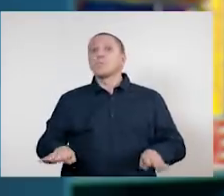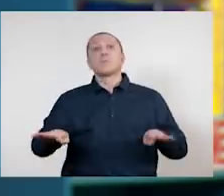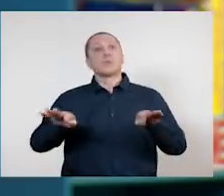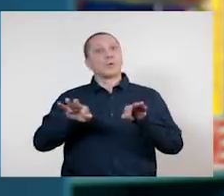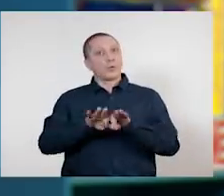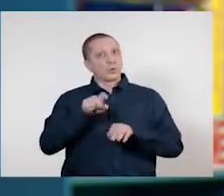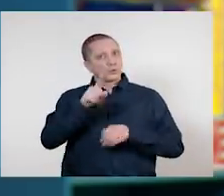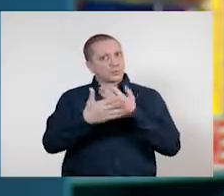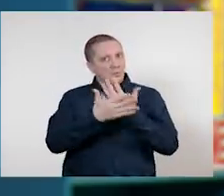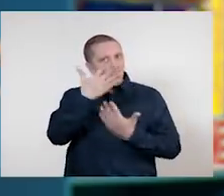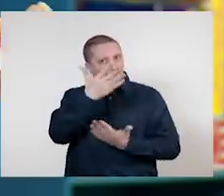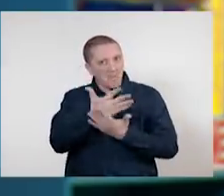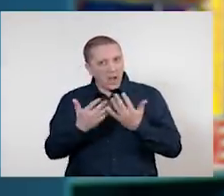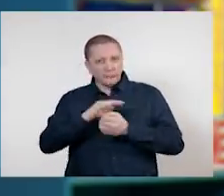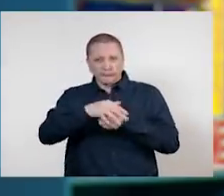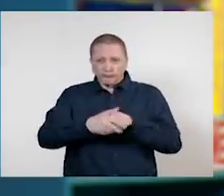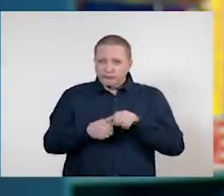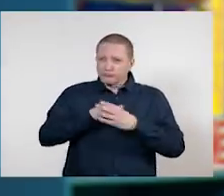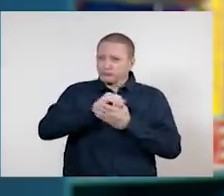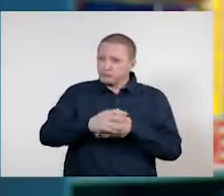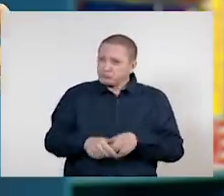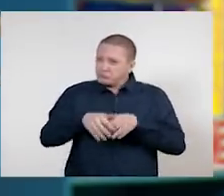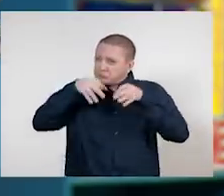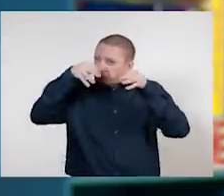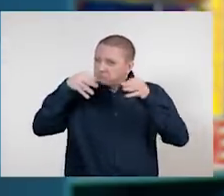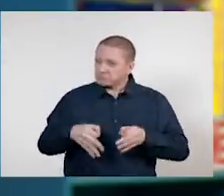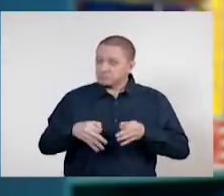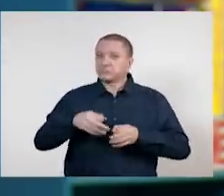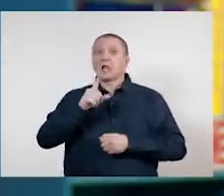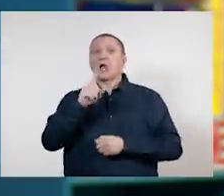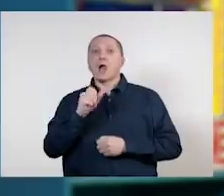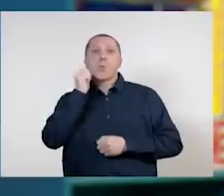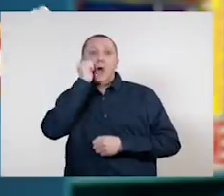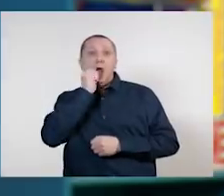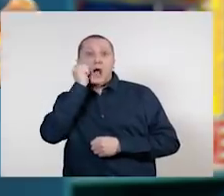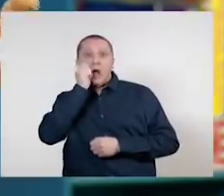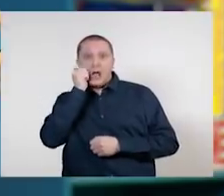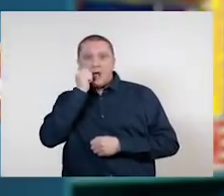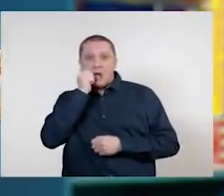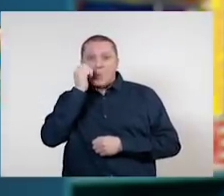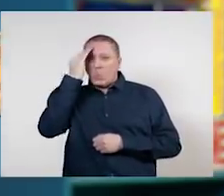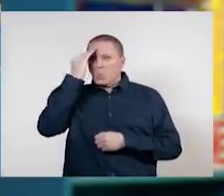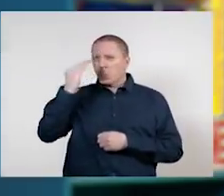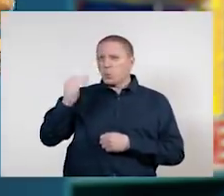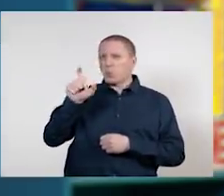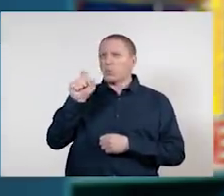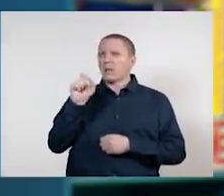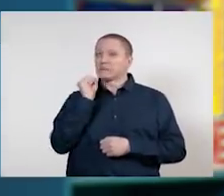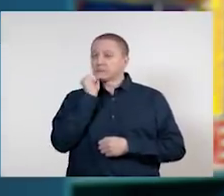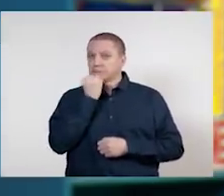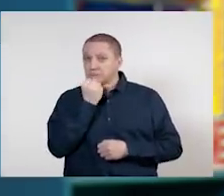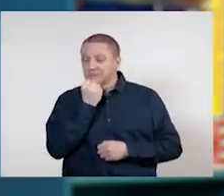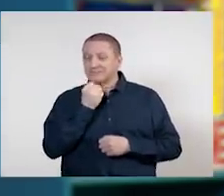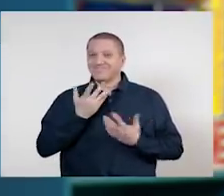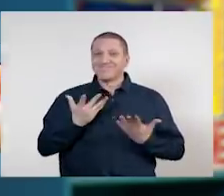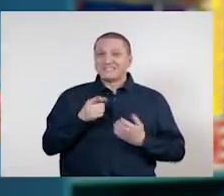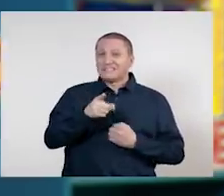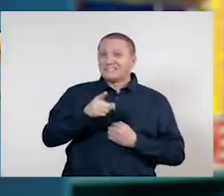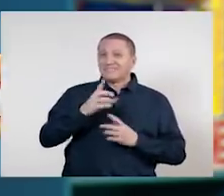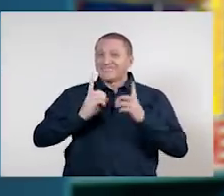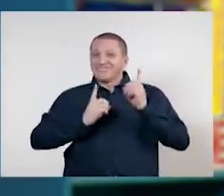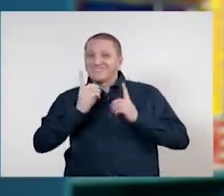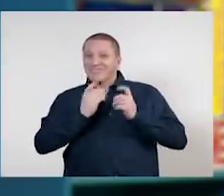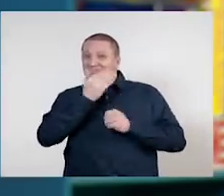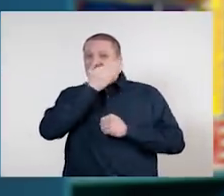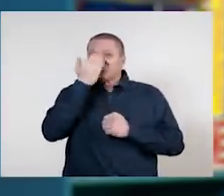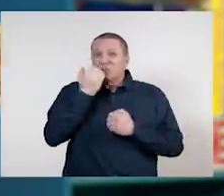Recuerda que es importante lavar muy bien tus manos con agua y con jabón durante 20 segundos. Si no